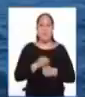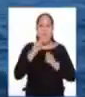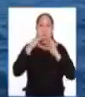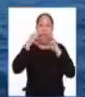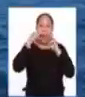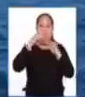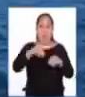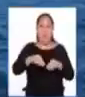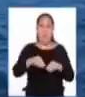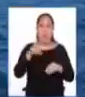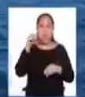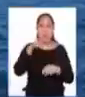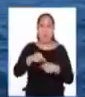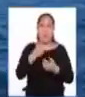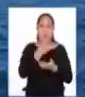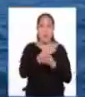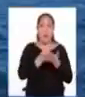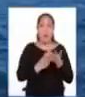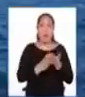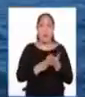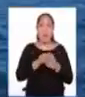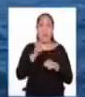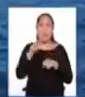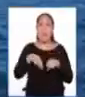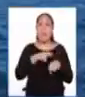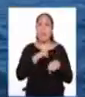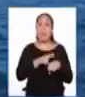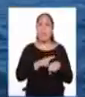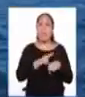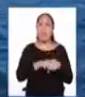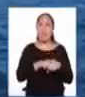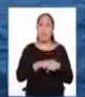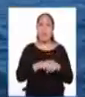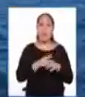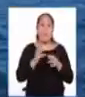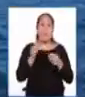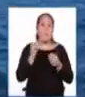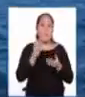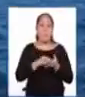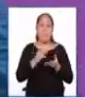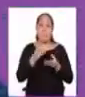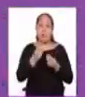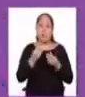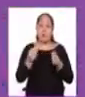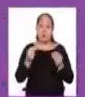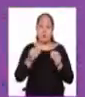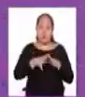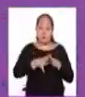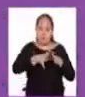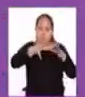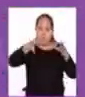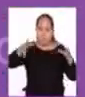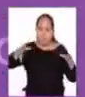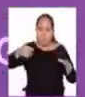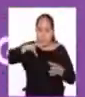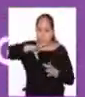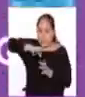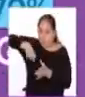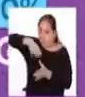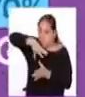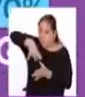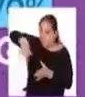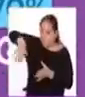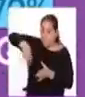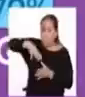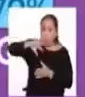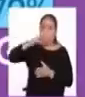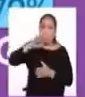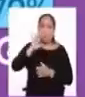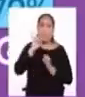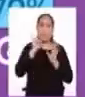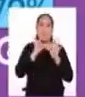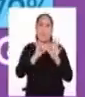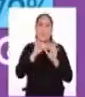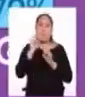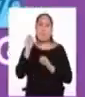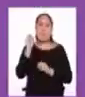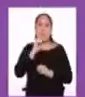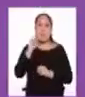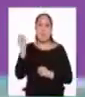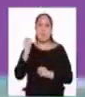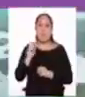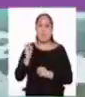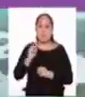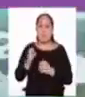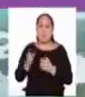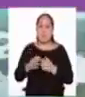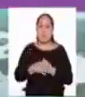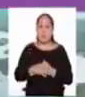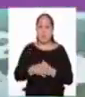El agua es el elemento natural más abundante sobre la Tierra. Aproximadamente ocupa el 70%,